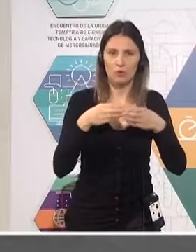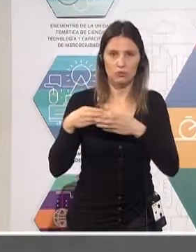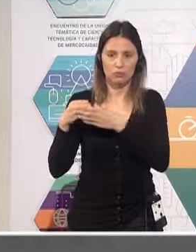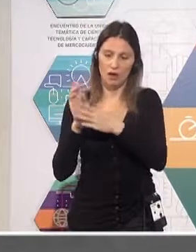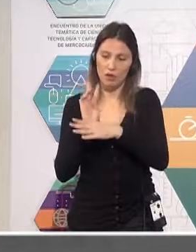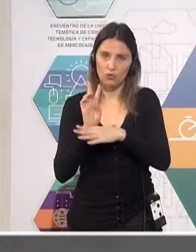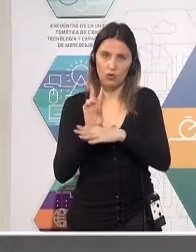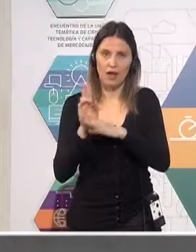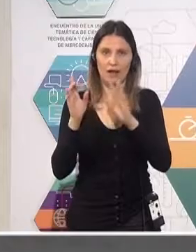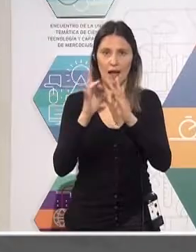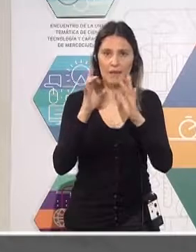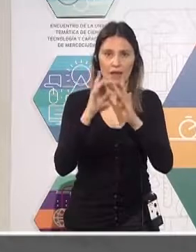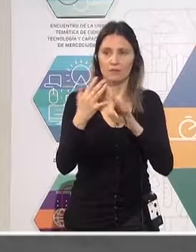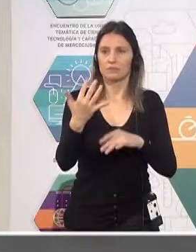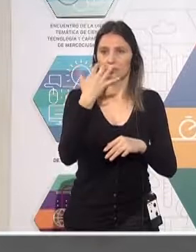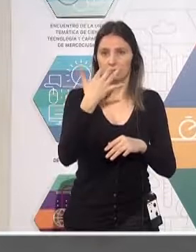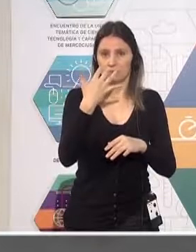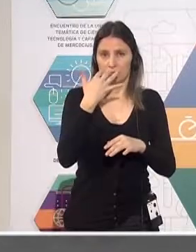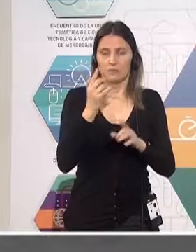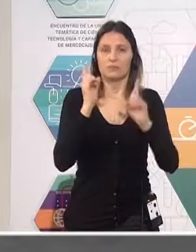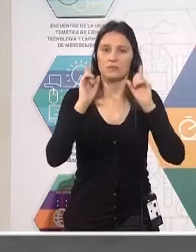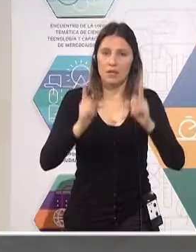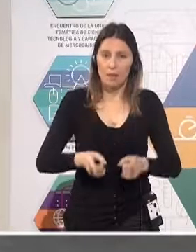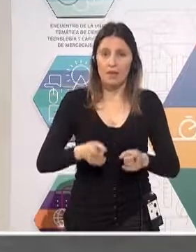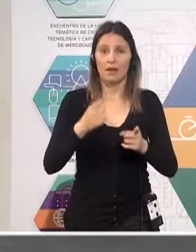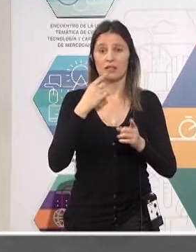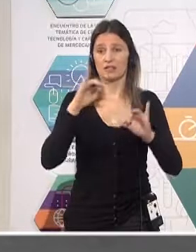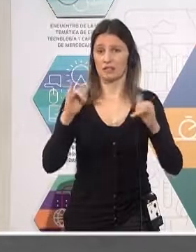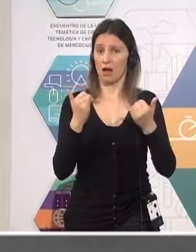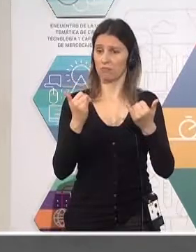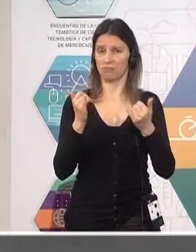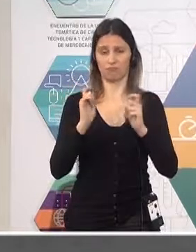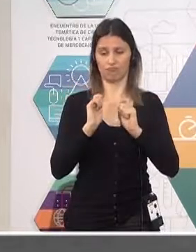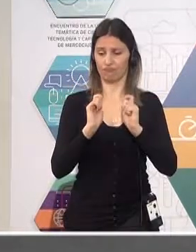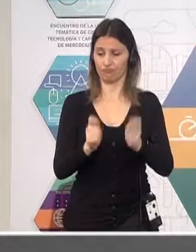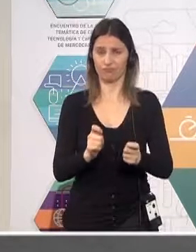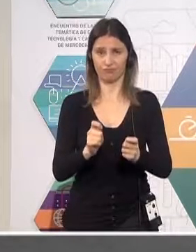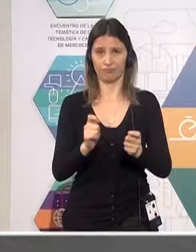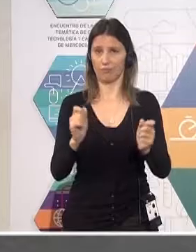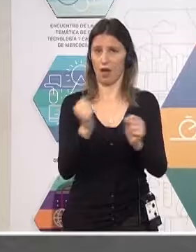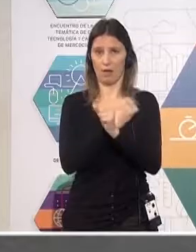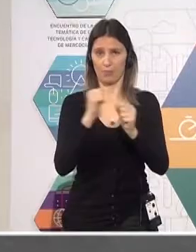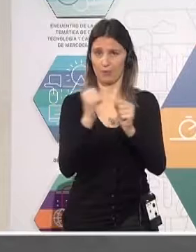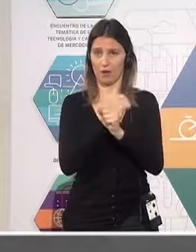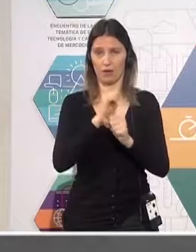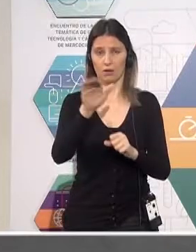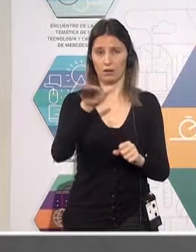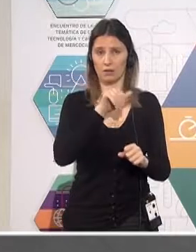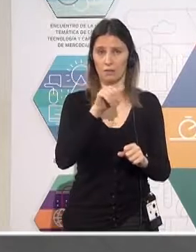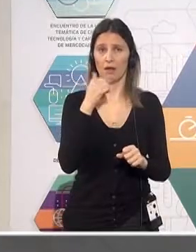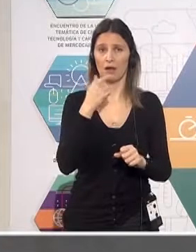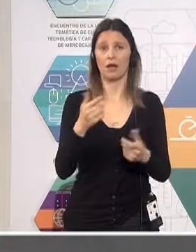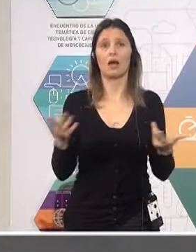control de la calidad del aire y concretamente ya está adjudicada este una licitación con un que va a bajar